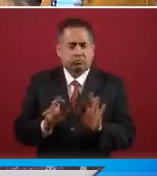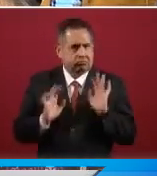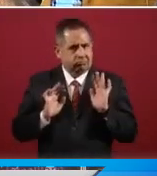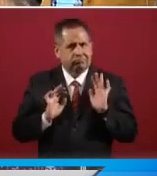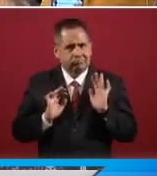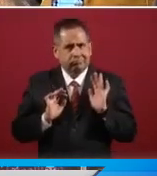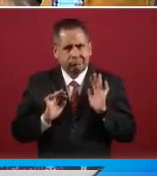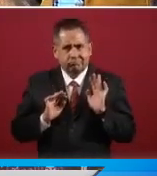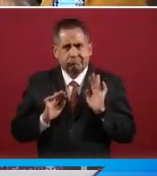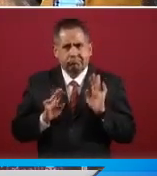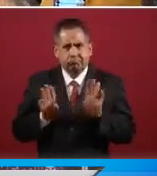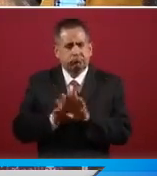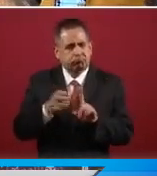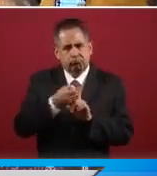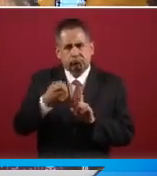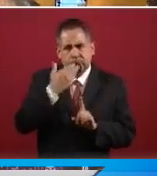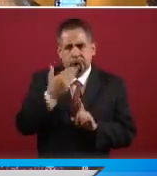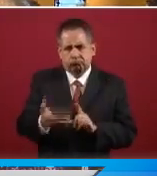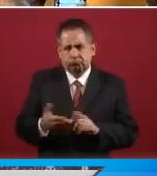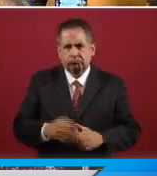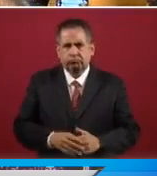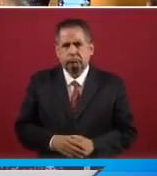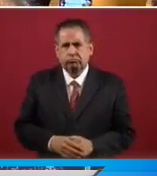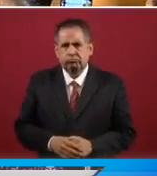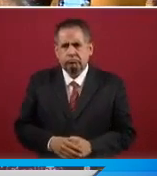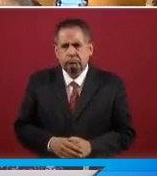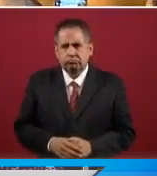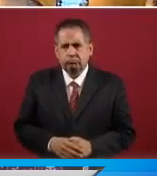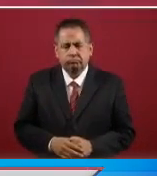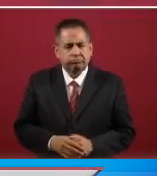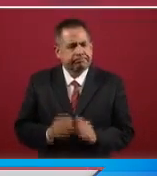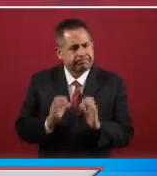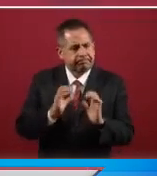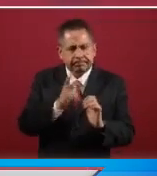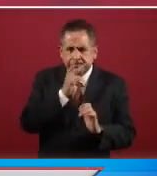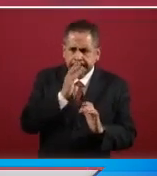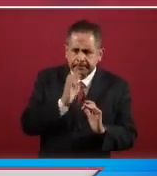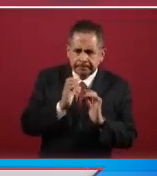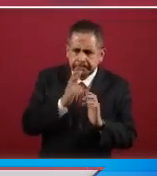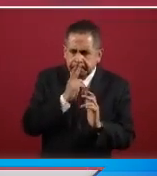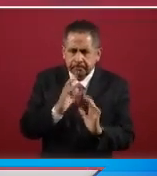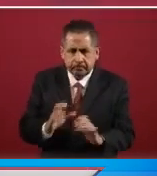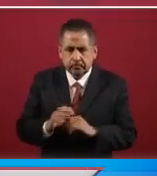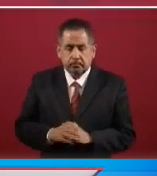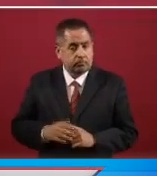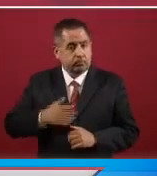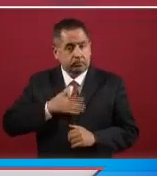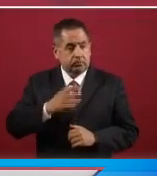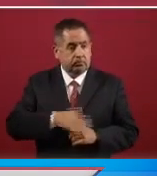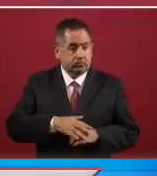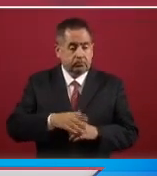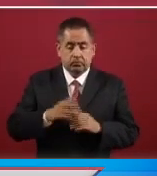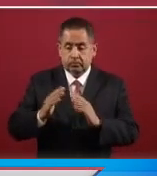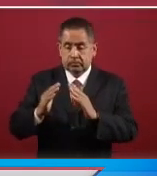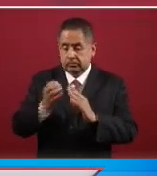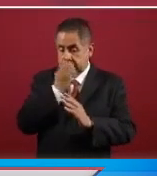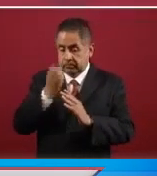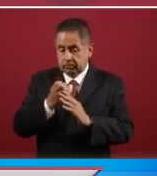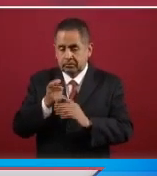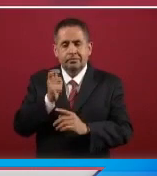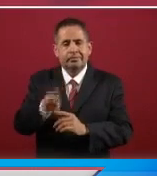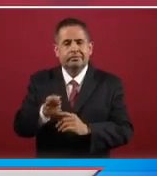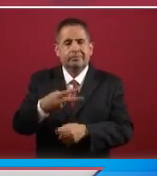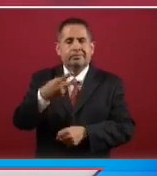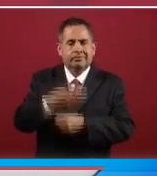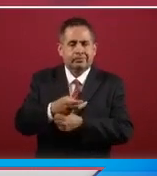manera directa a 103,000 escuelas, a comités de maestros y padres de familia organizados. El presupuesto se entregará de manera directa, como todos